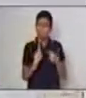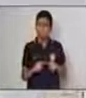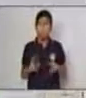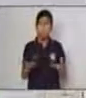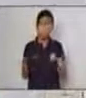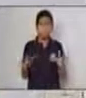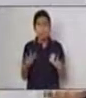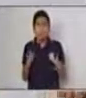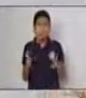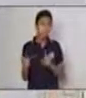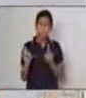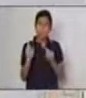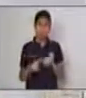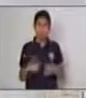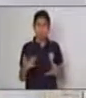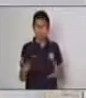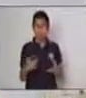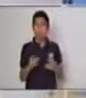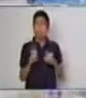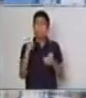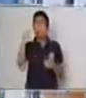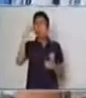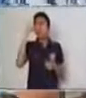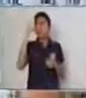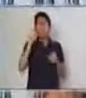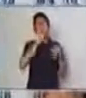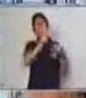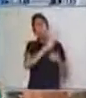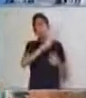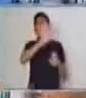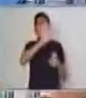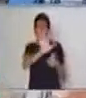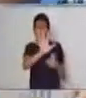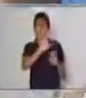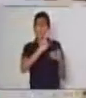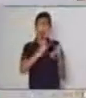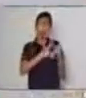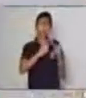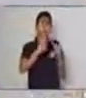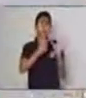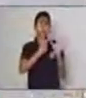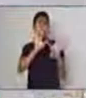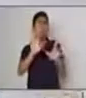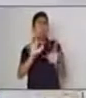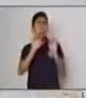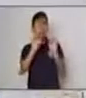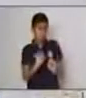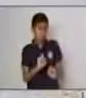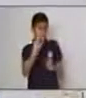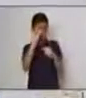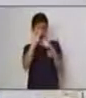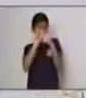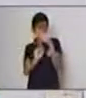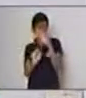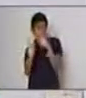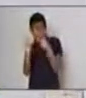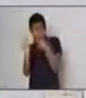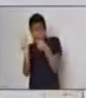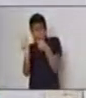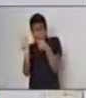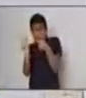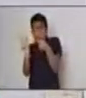No exactamente. ¿Será que 45 o 75 son múltiplos de 3?